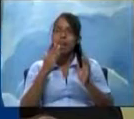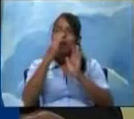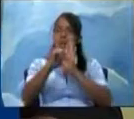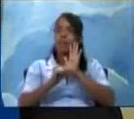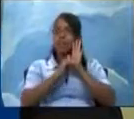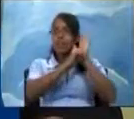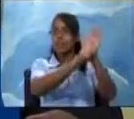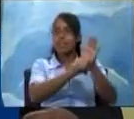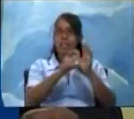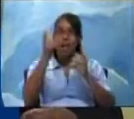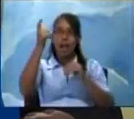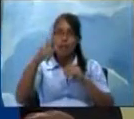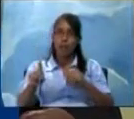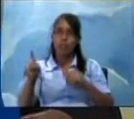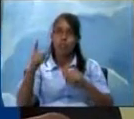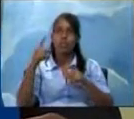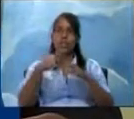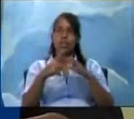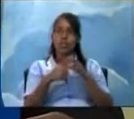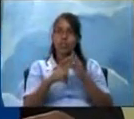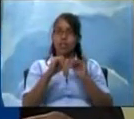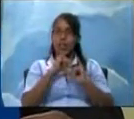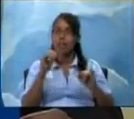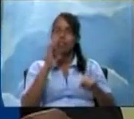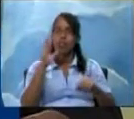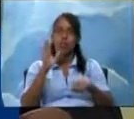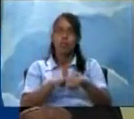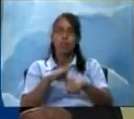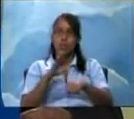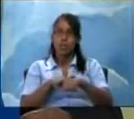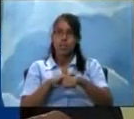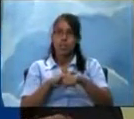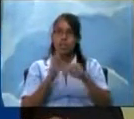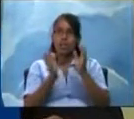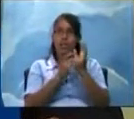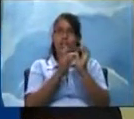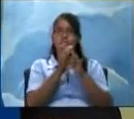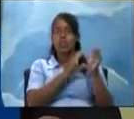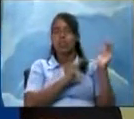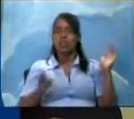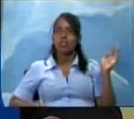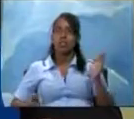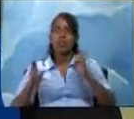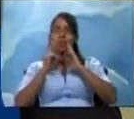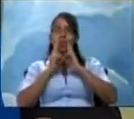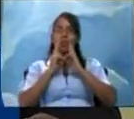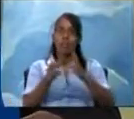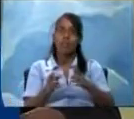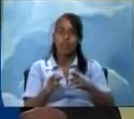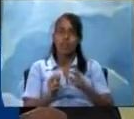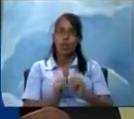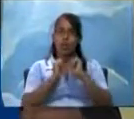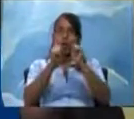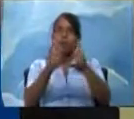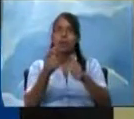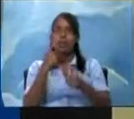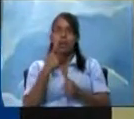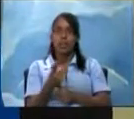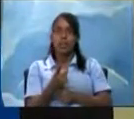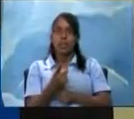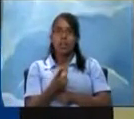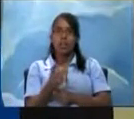habrá cuando estas cosas hayan de cumplirse? Jesús respondiéndole, comenzó a